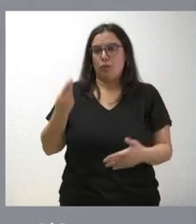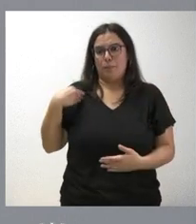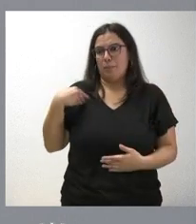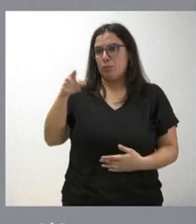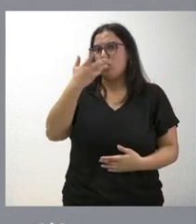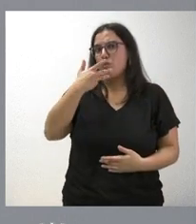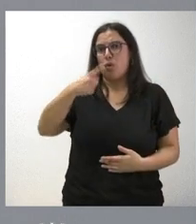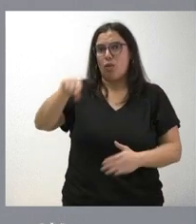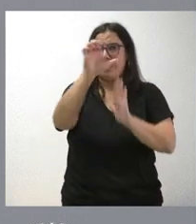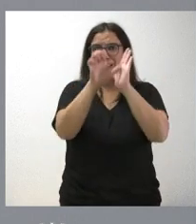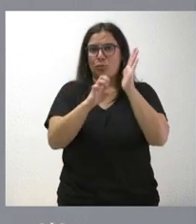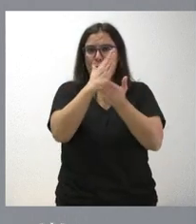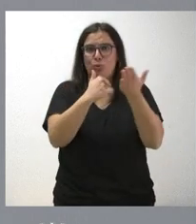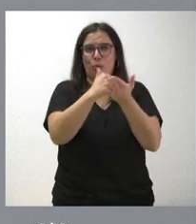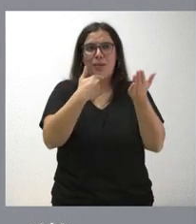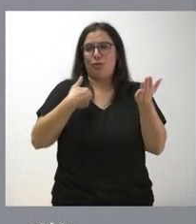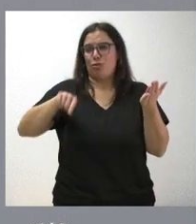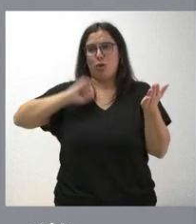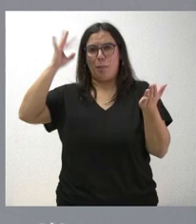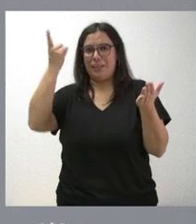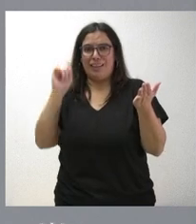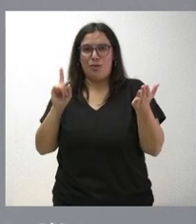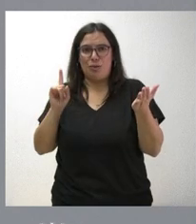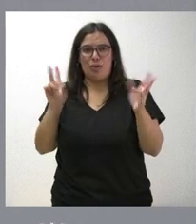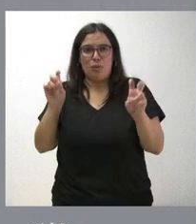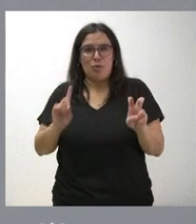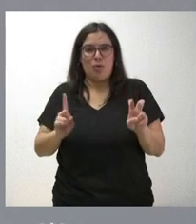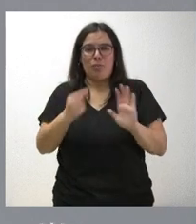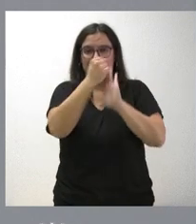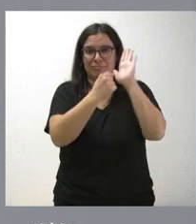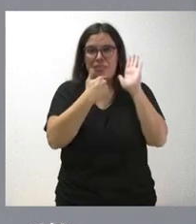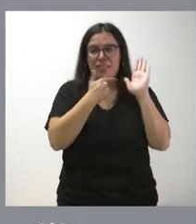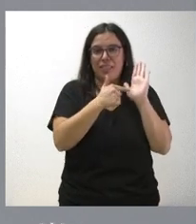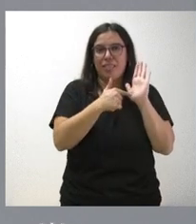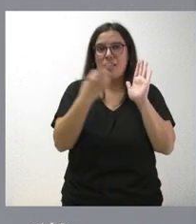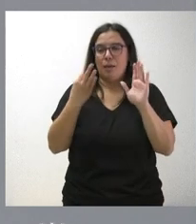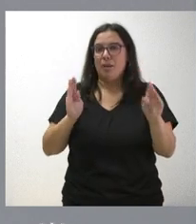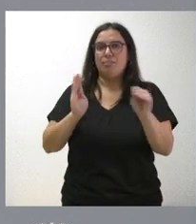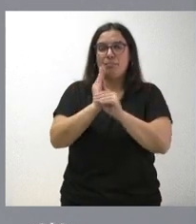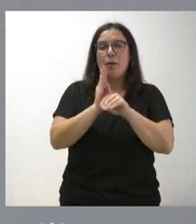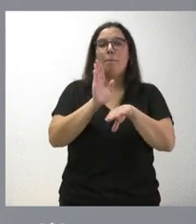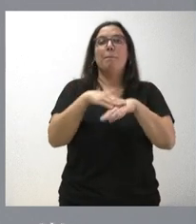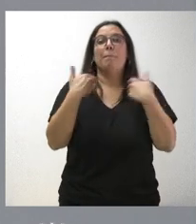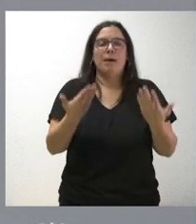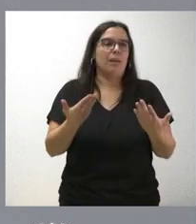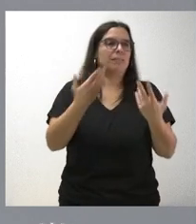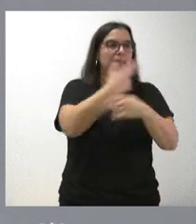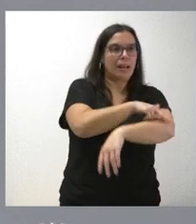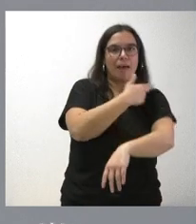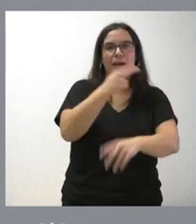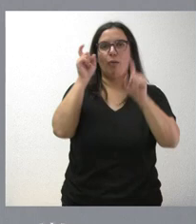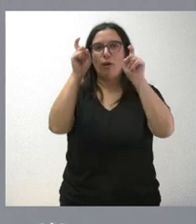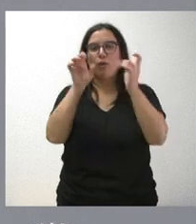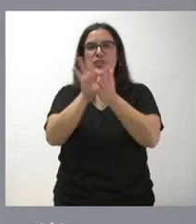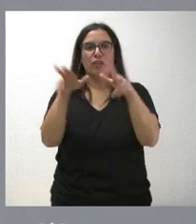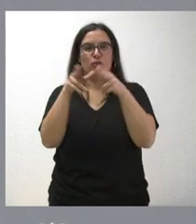nuestro estatuto de autonomía no vamos aquí a defender nada distinto y sirvan para financiar lo que tienen que financiar la sanidad la educación y los servicios sociales nosotros no